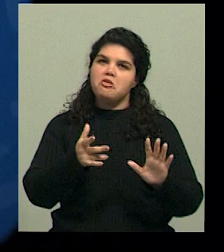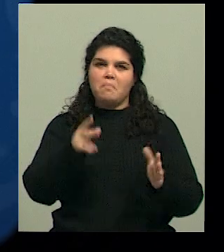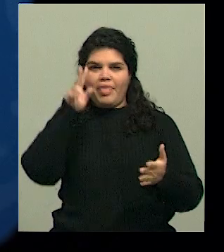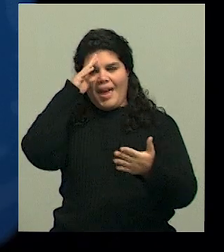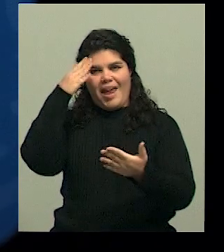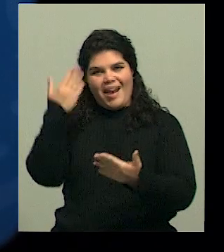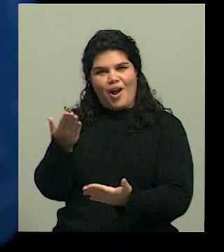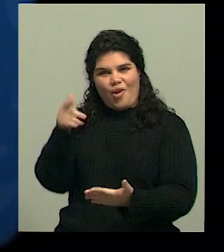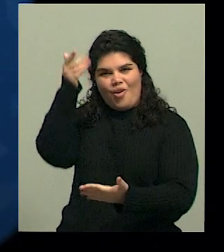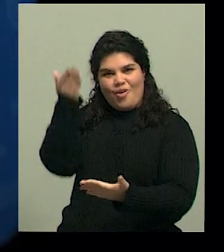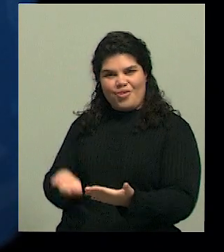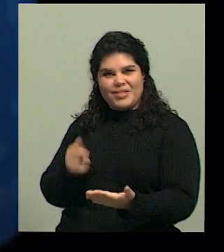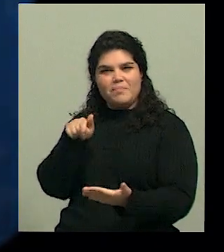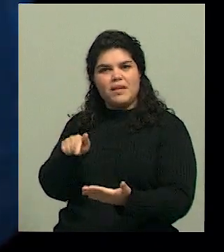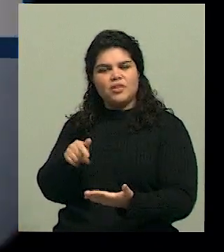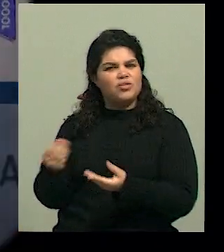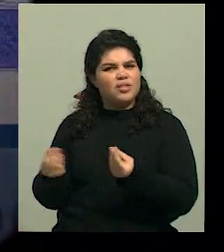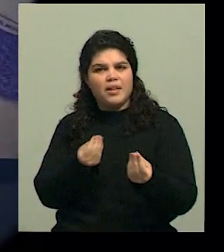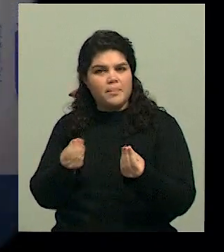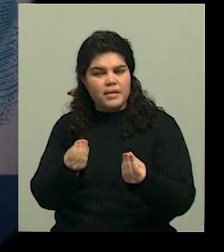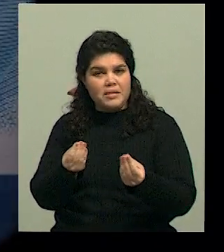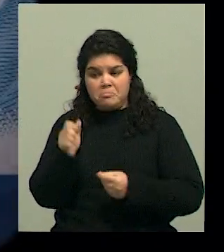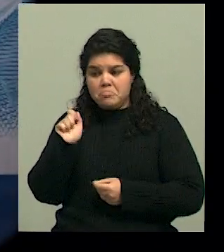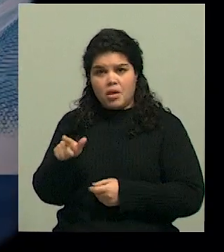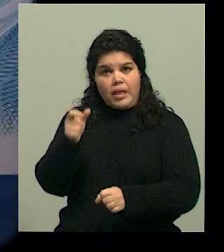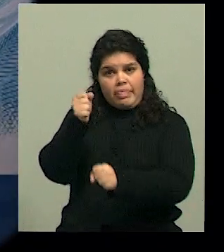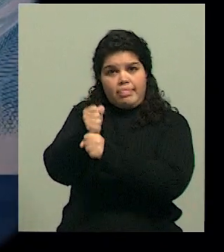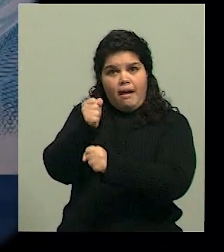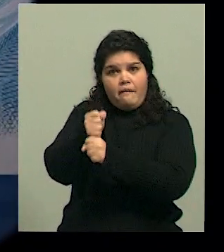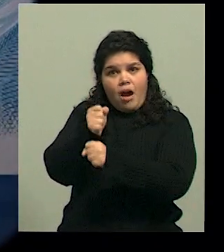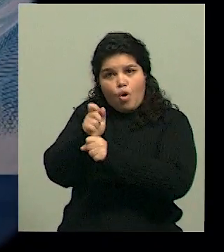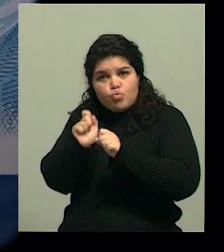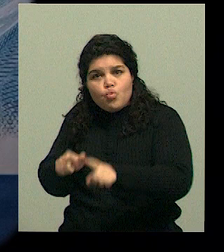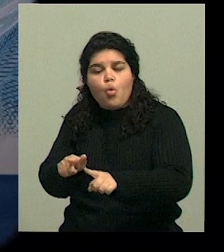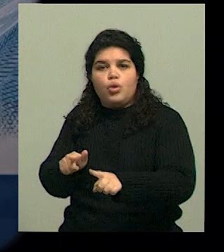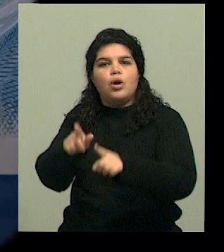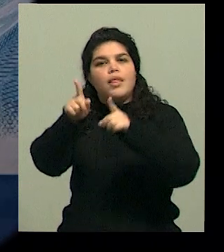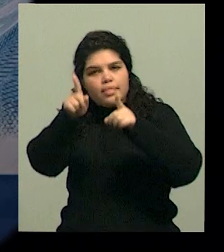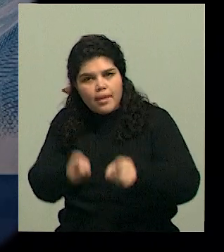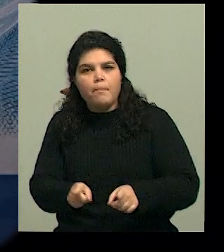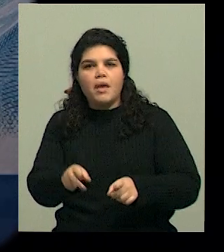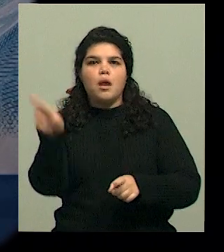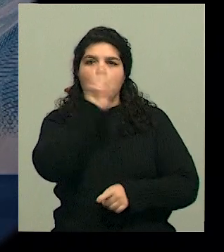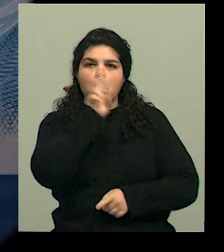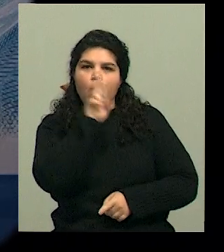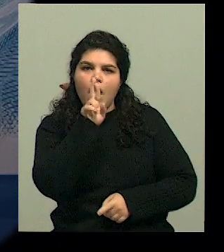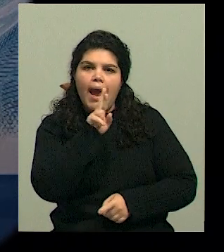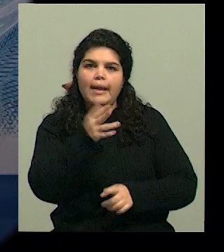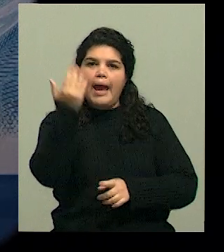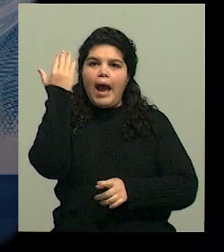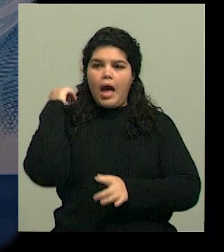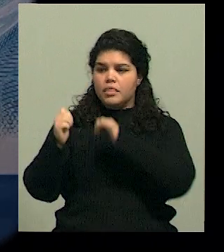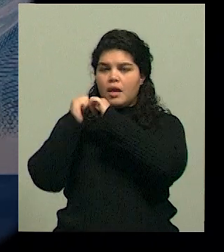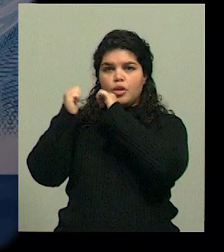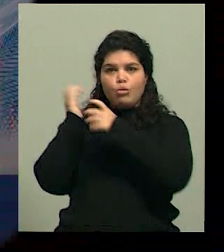reconocimiento, ¿sí? Al trabajo, a la figura de muchas mujeres que formaron parte de la historia,